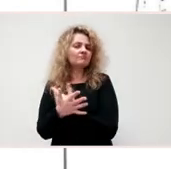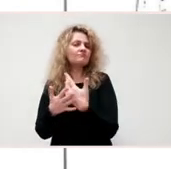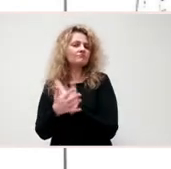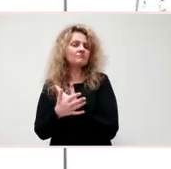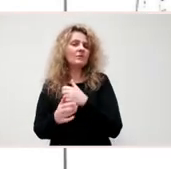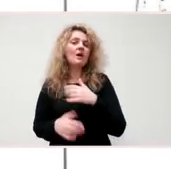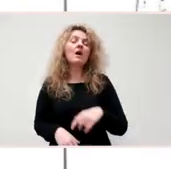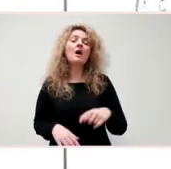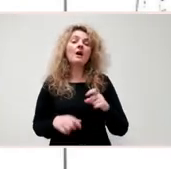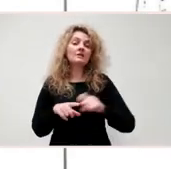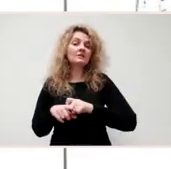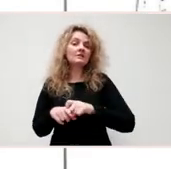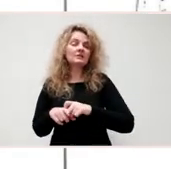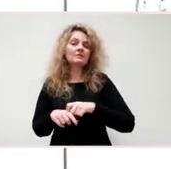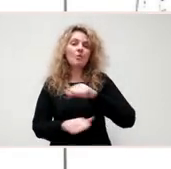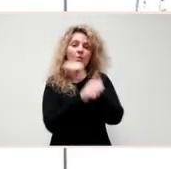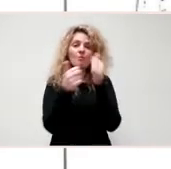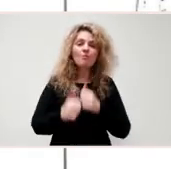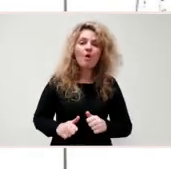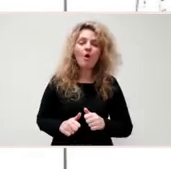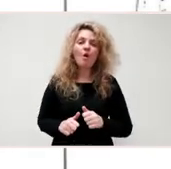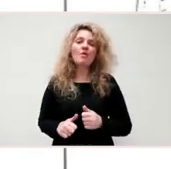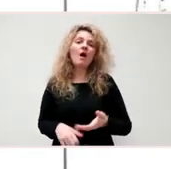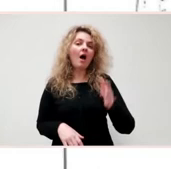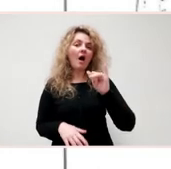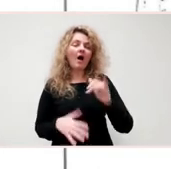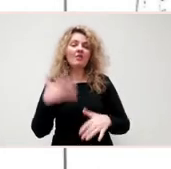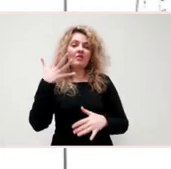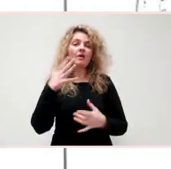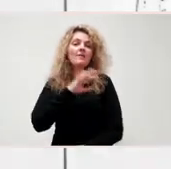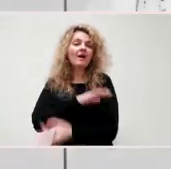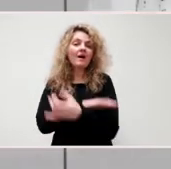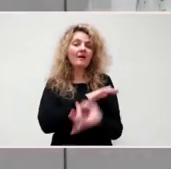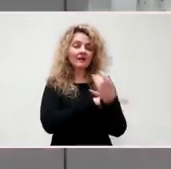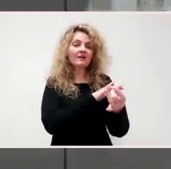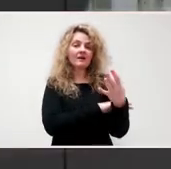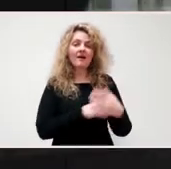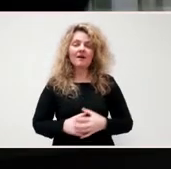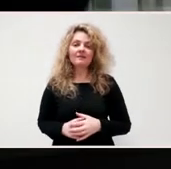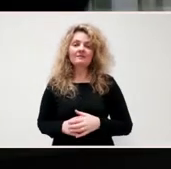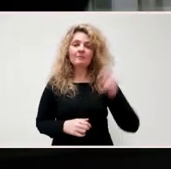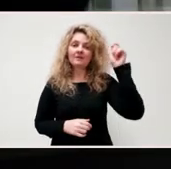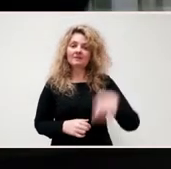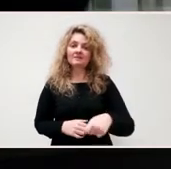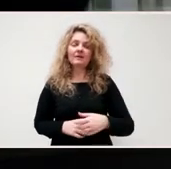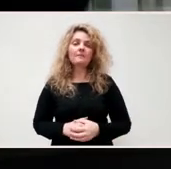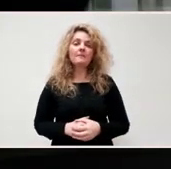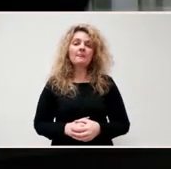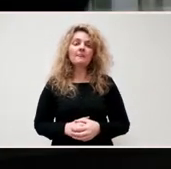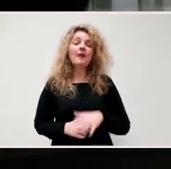bueno, nos inducen a pensar que habería 5 tipos diferentes de moldes para producir este depósito en